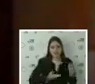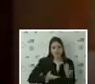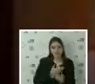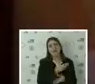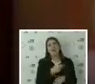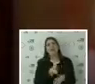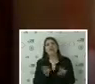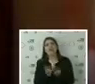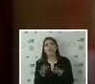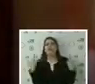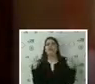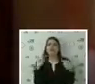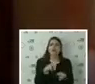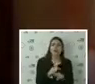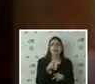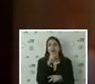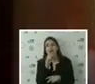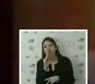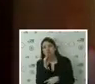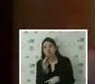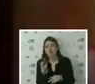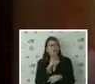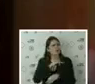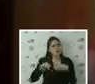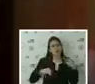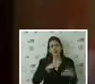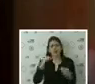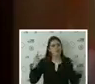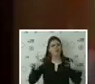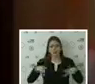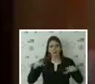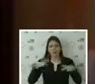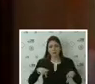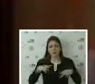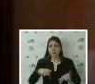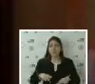nosotros, profesores, padres de familia, sociedad en general.